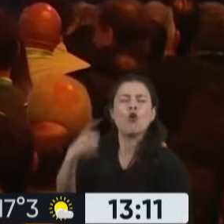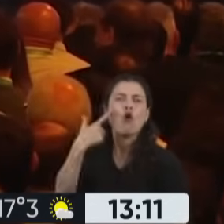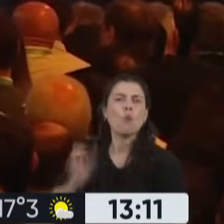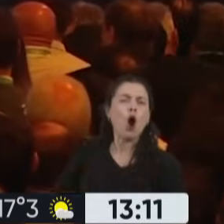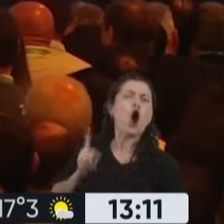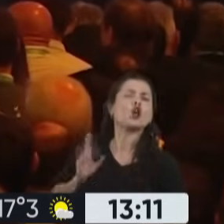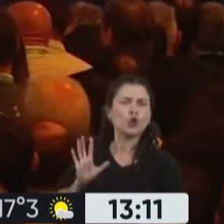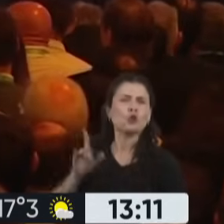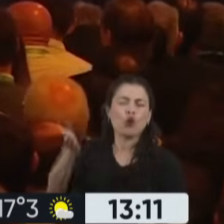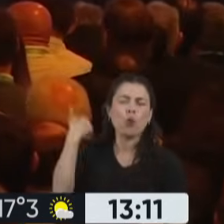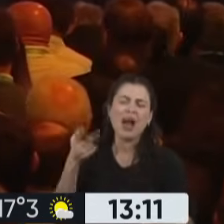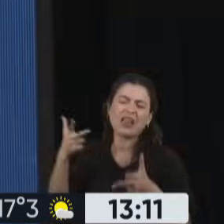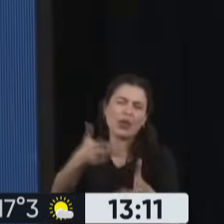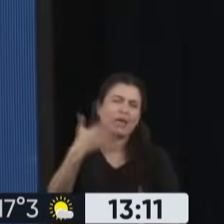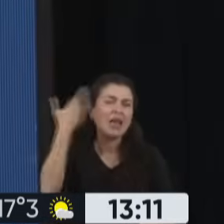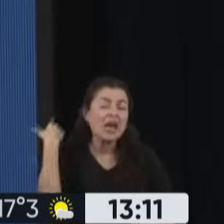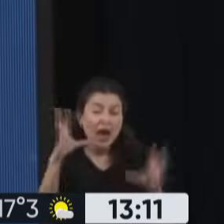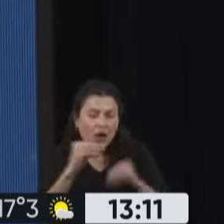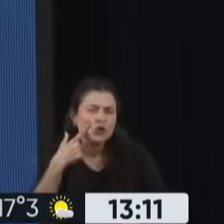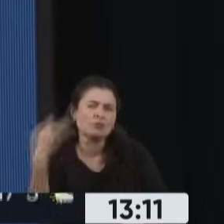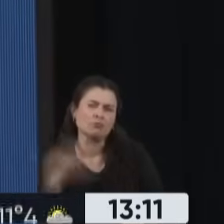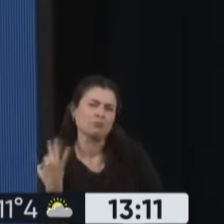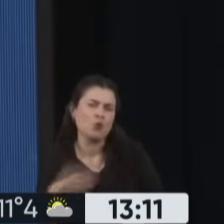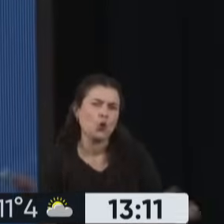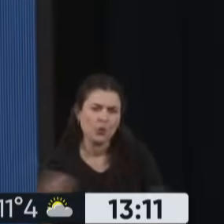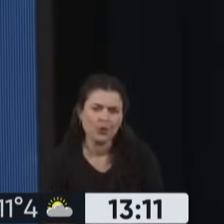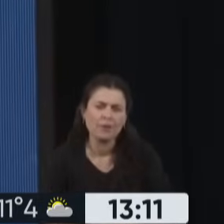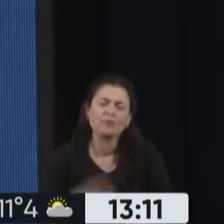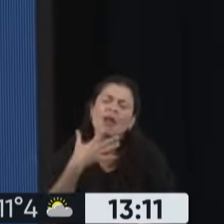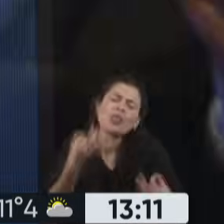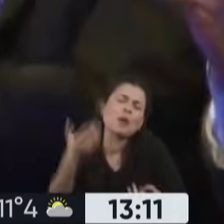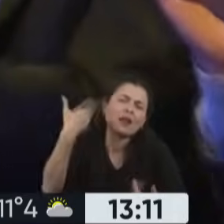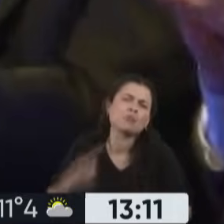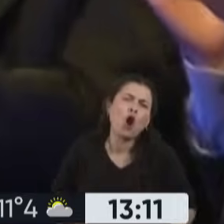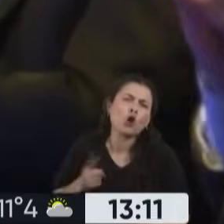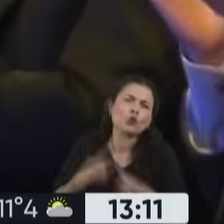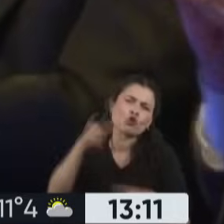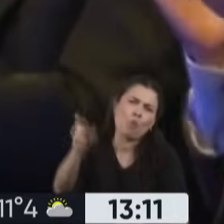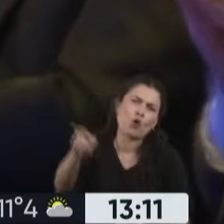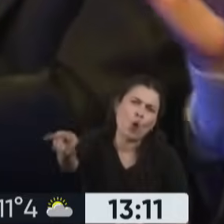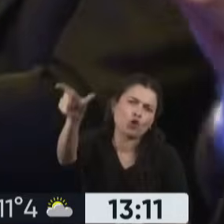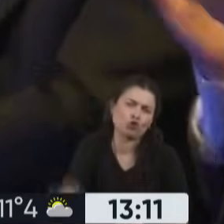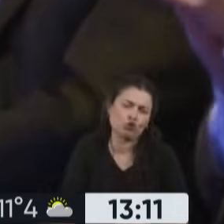y cuando dijiste que ni lo querías escuchar al otro zurdo, la verdad que...